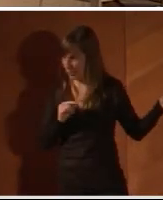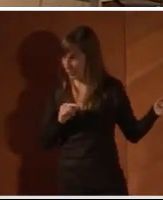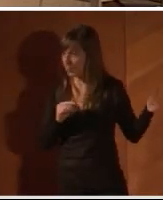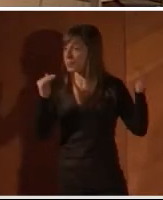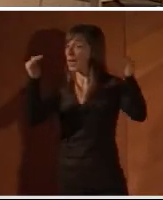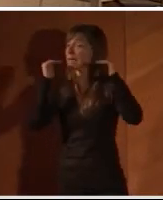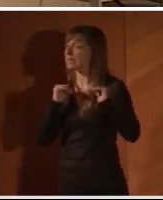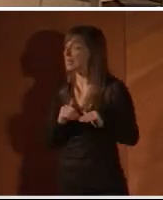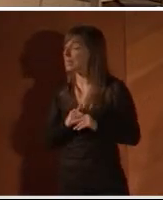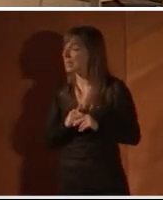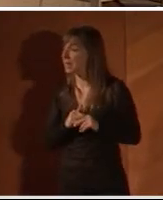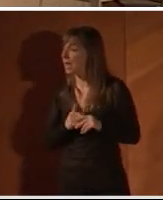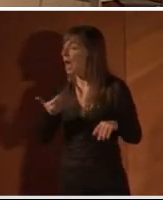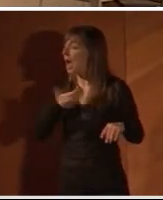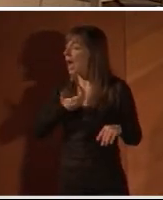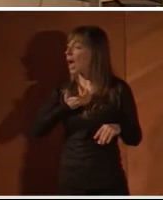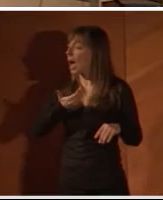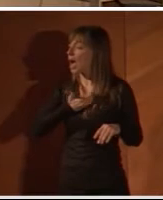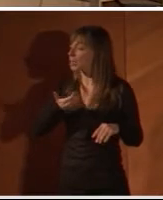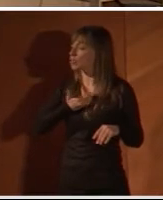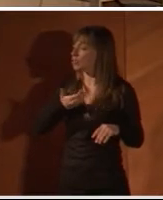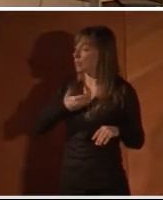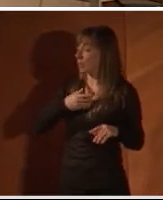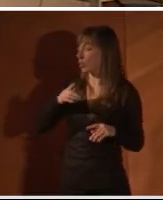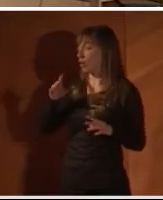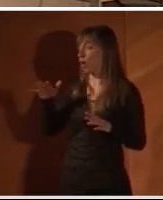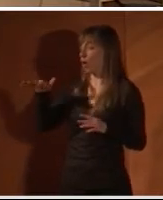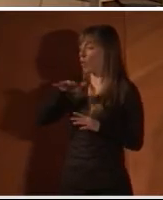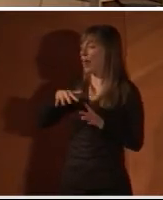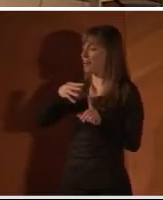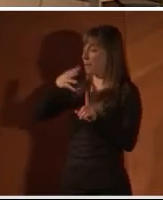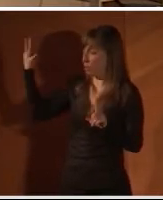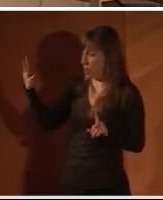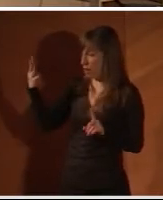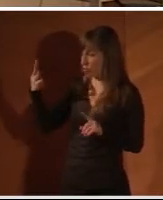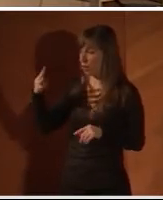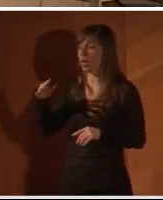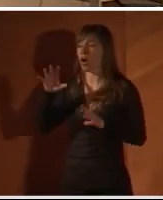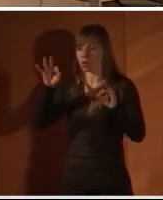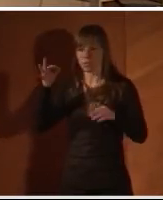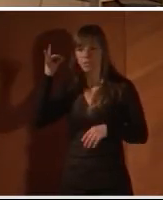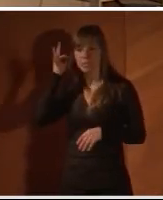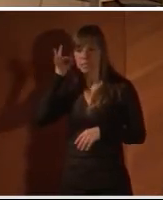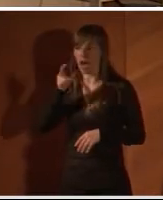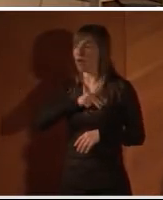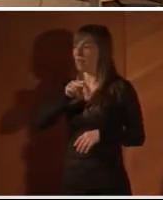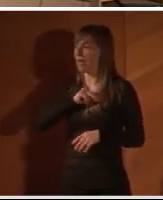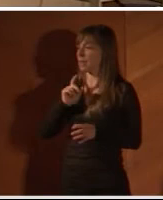Vamos ahora con el Ayuntamiento de Ciempozuelos. Noelia Fernández, concejala de Participación Ciudadana, nos habla.